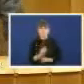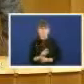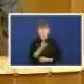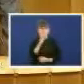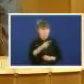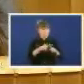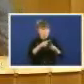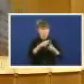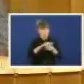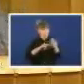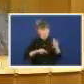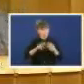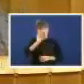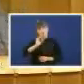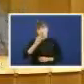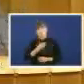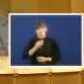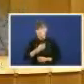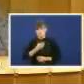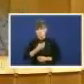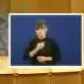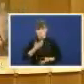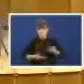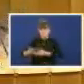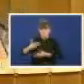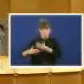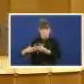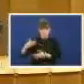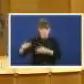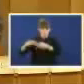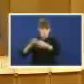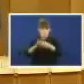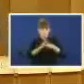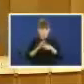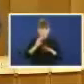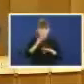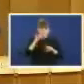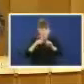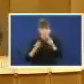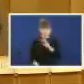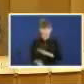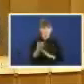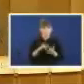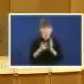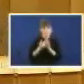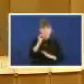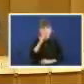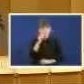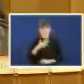xunta de Galiza e os concellos colaborando no consorcio para crear o sistema galego de menestar